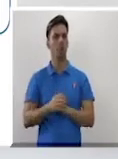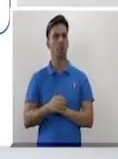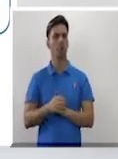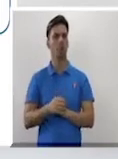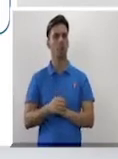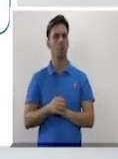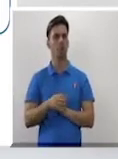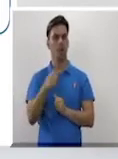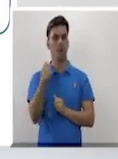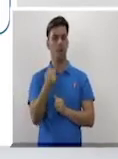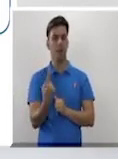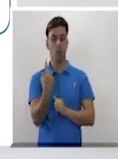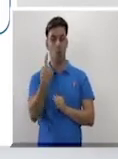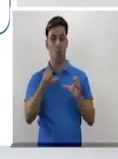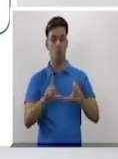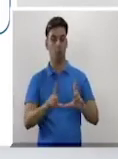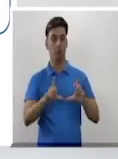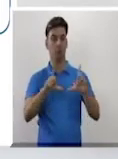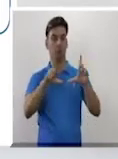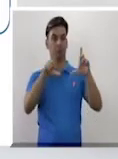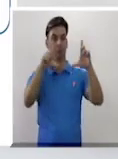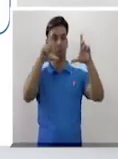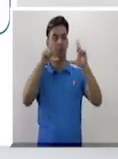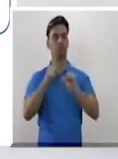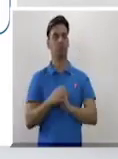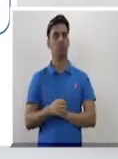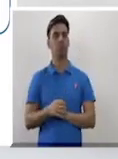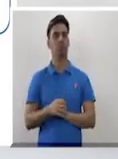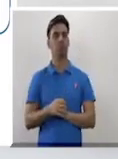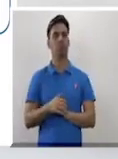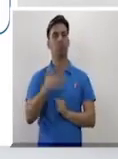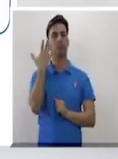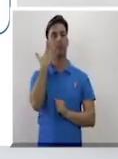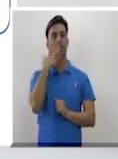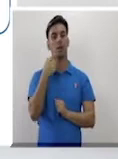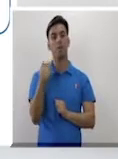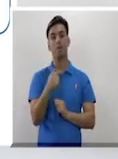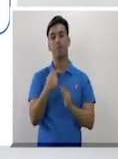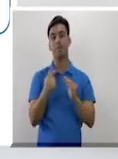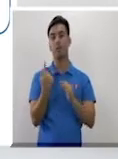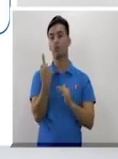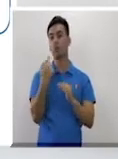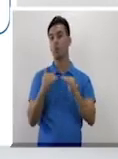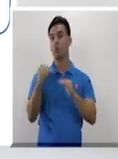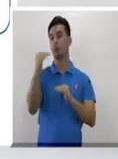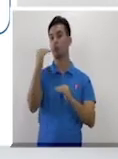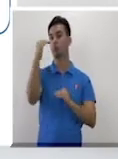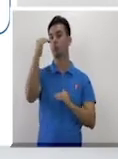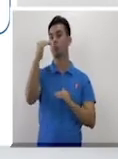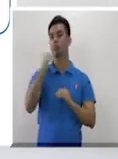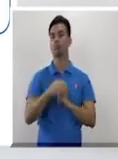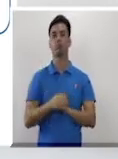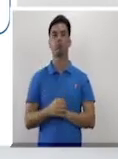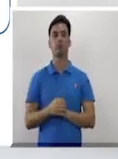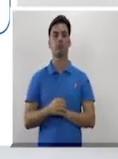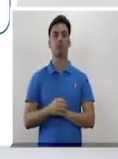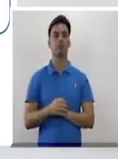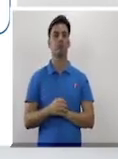arriba. ¿Y quiénes son los valores que están por encima de menos 1? Los mayores que